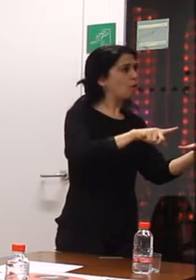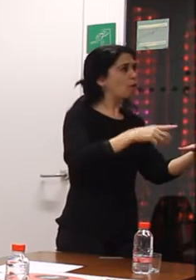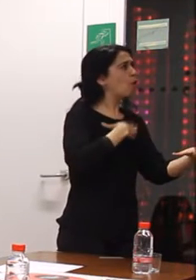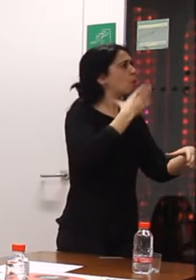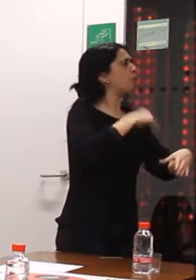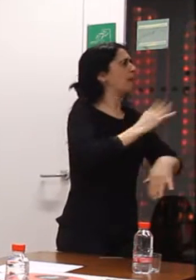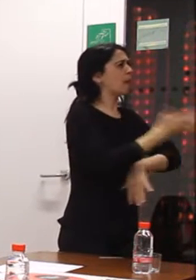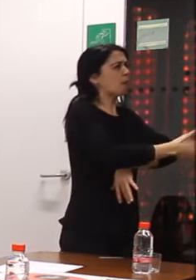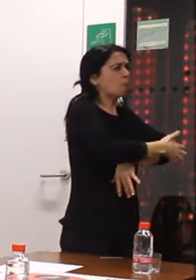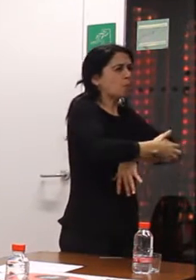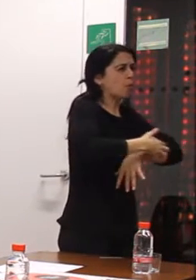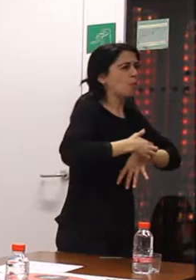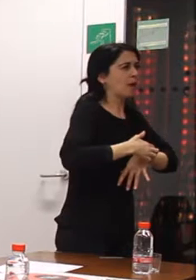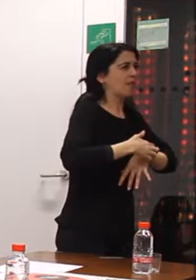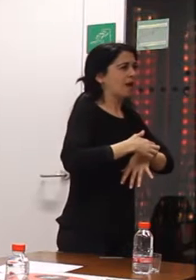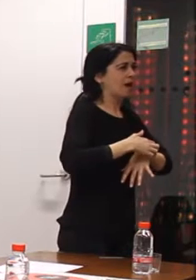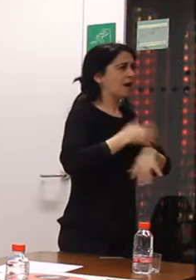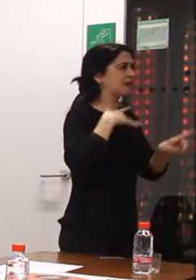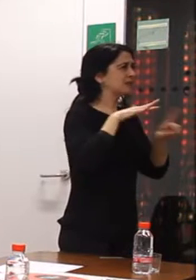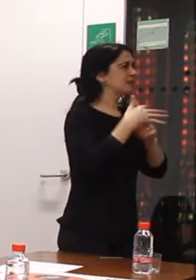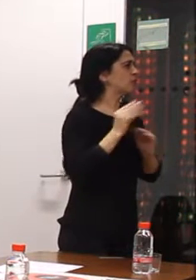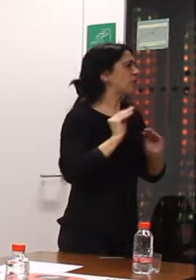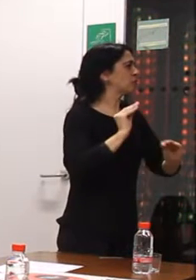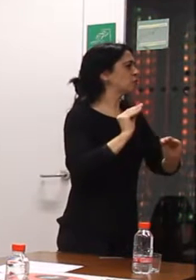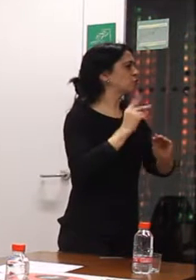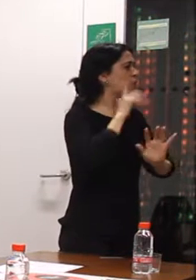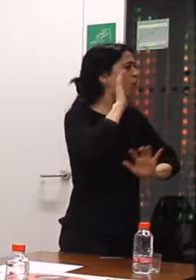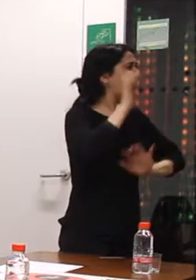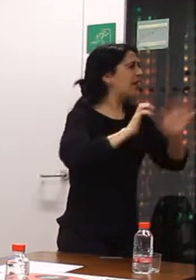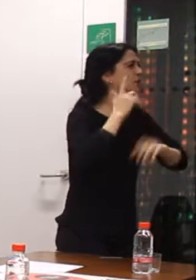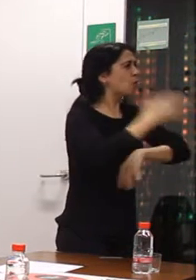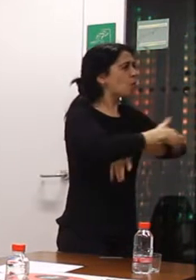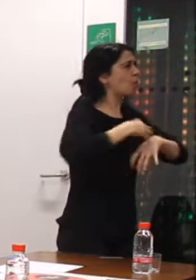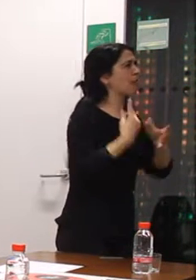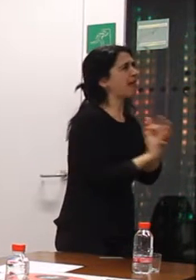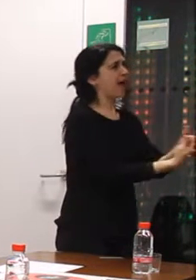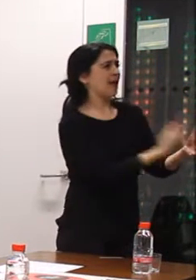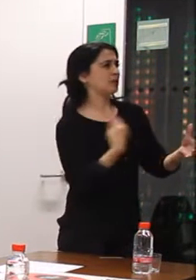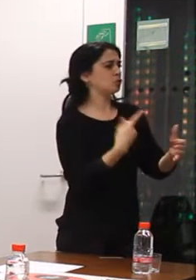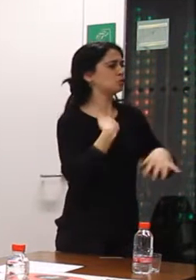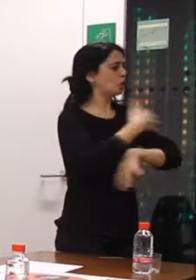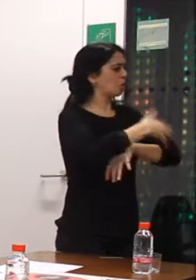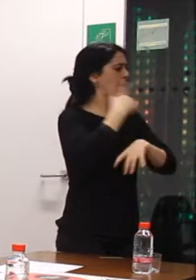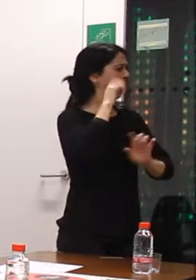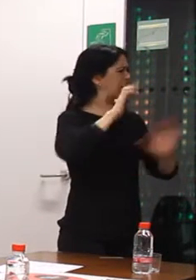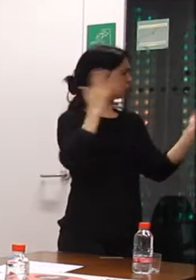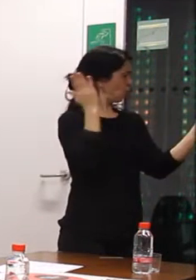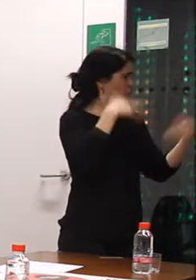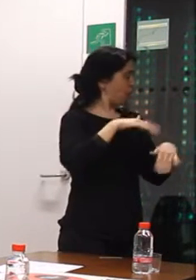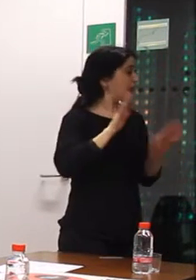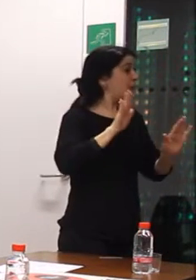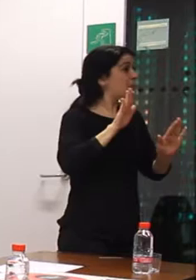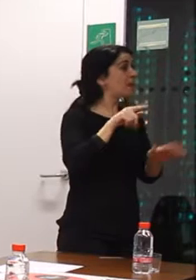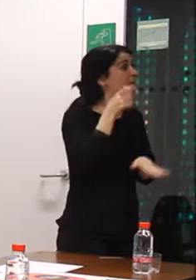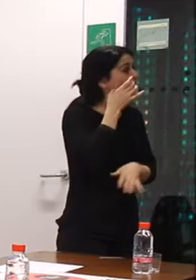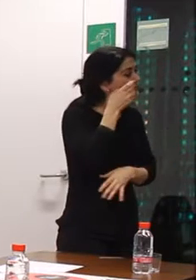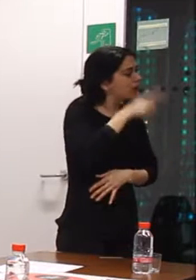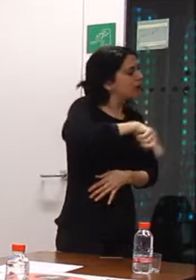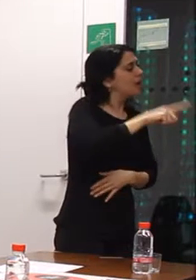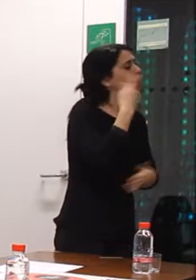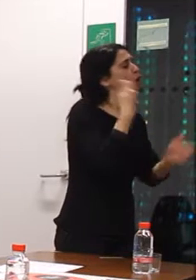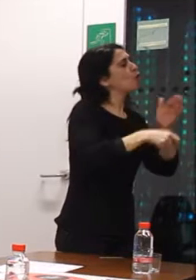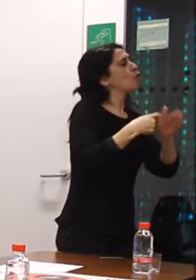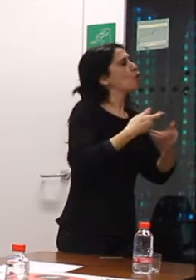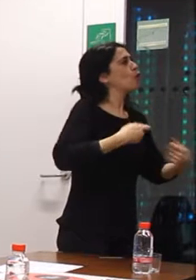situación de pobreza, de riesgo de pobreza exclusión, pero sí como consumidores vulnerables necesitan,